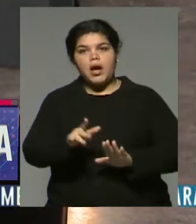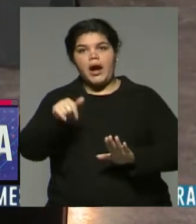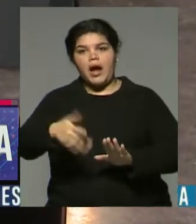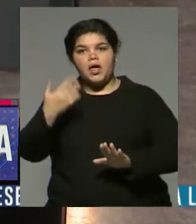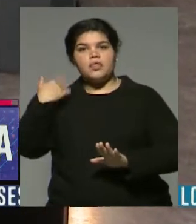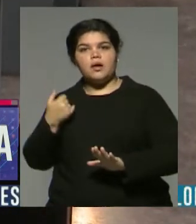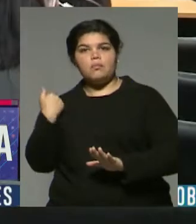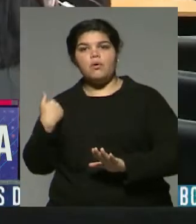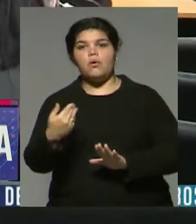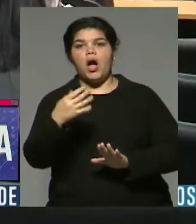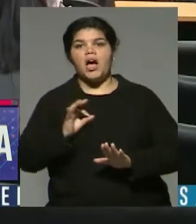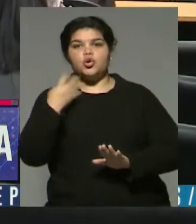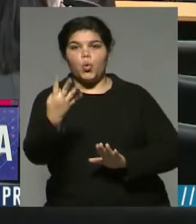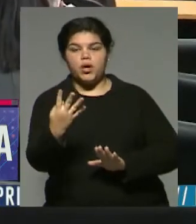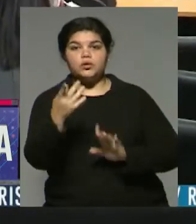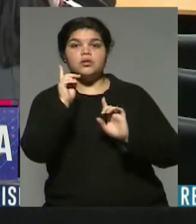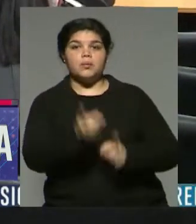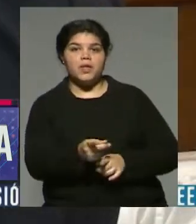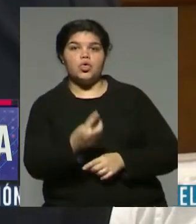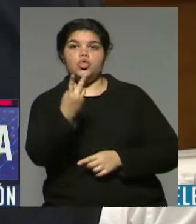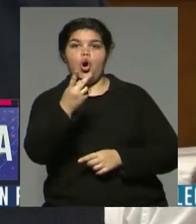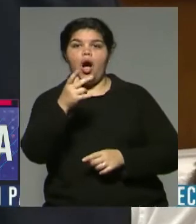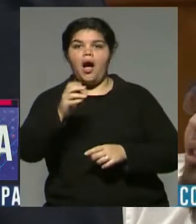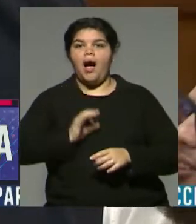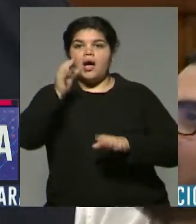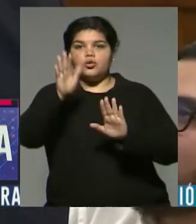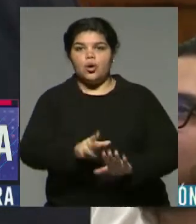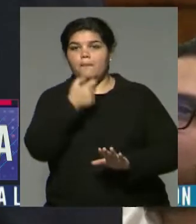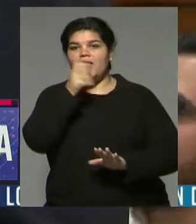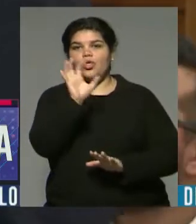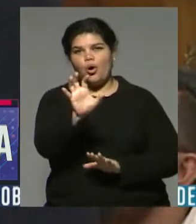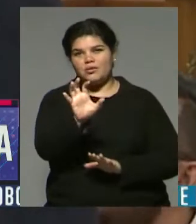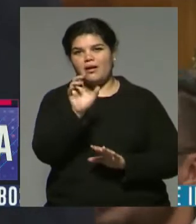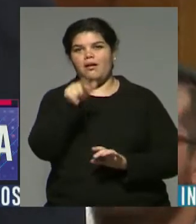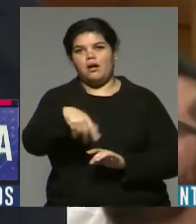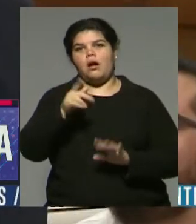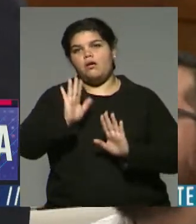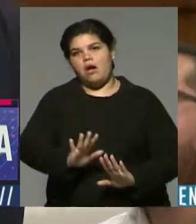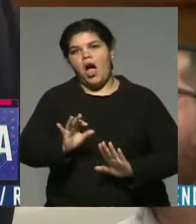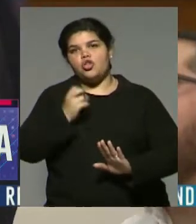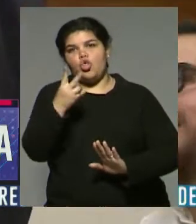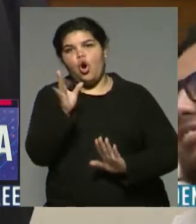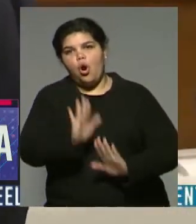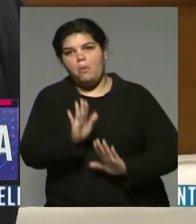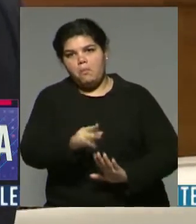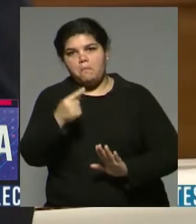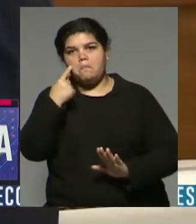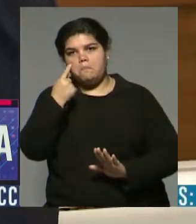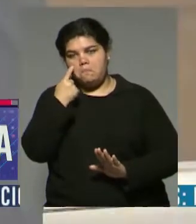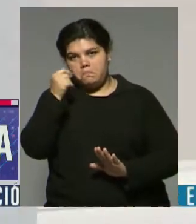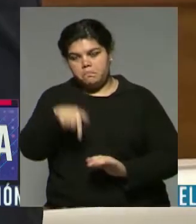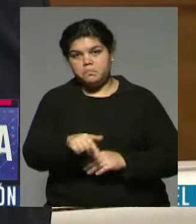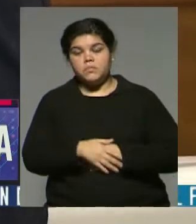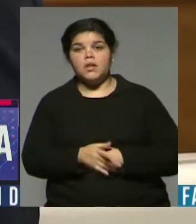en la provincia de Mendoza y de 2 años en el territorio de jurisdicción del Tribunal Colegiado Competente. Como te decía también, en varias